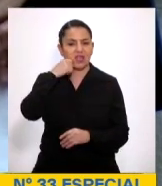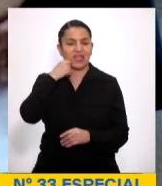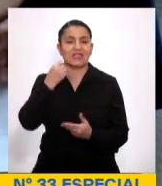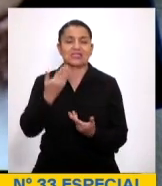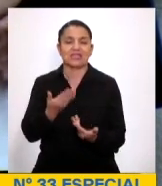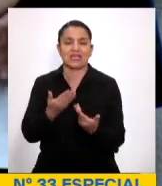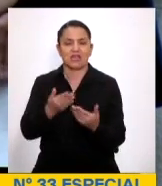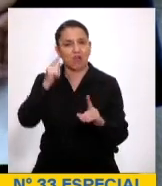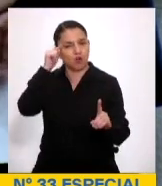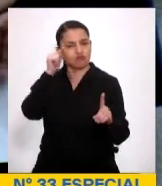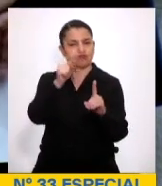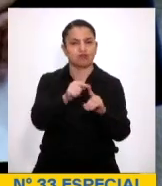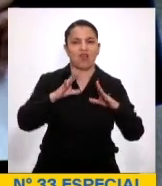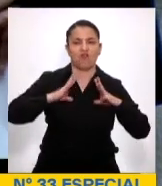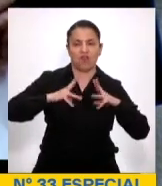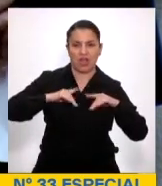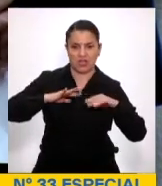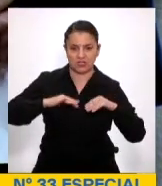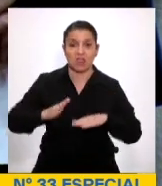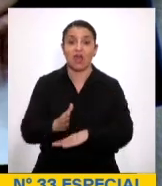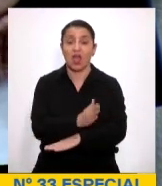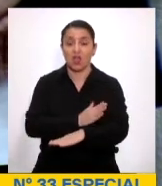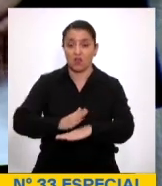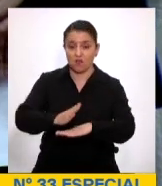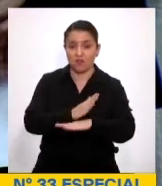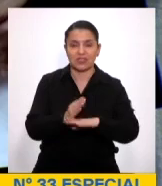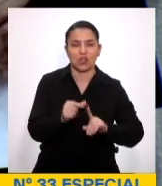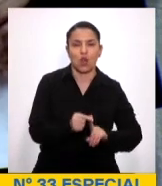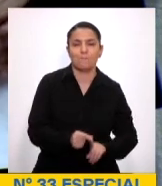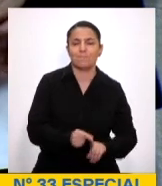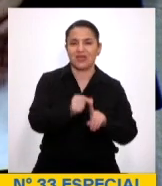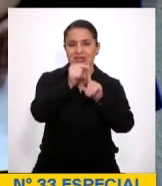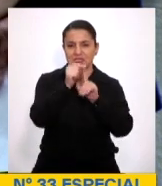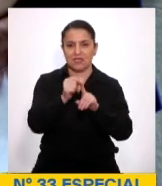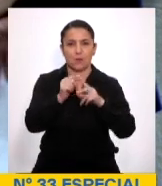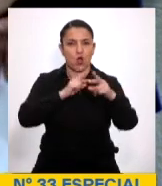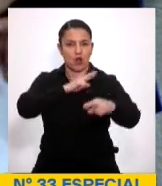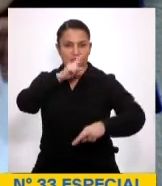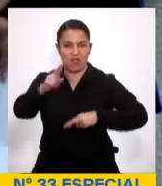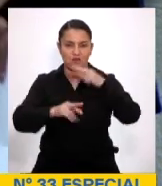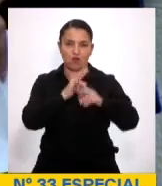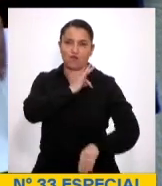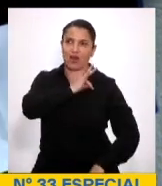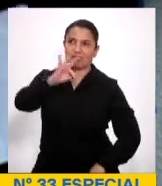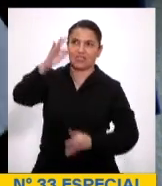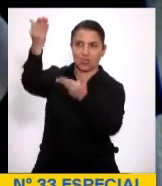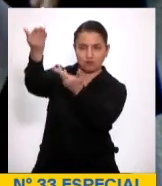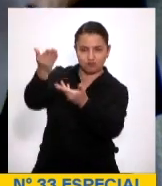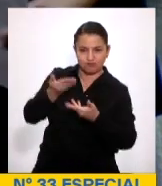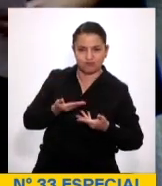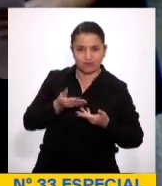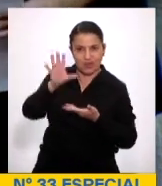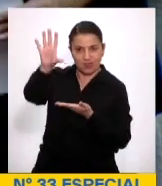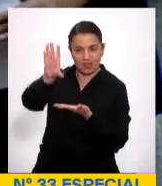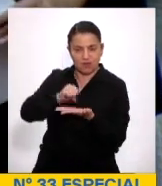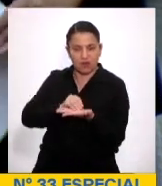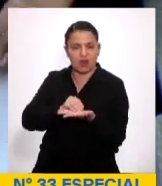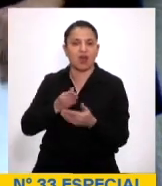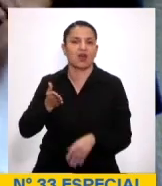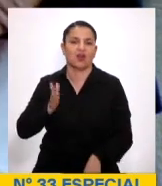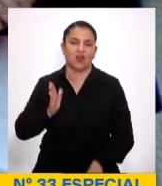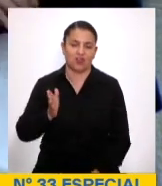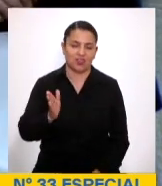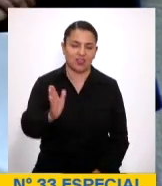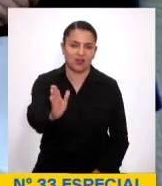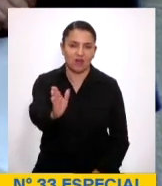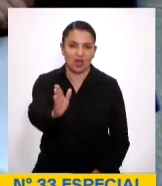a la felicidad y sustentado con los imperecederos principios que la Revolución Francesa nos legó y así poder continuar